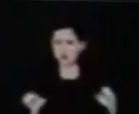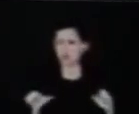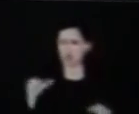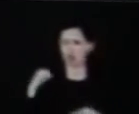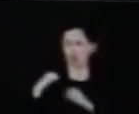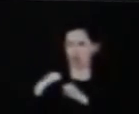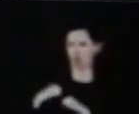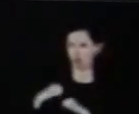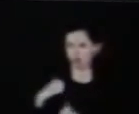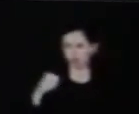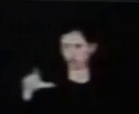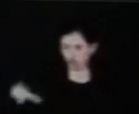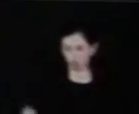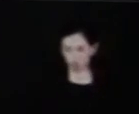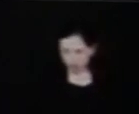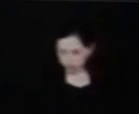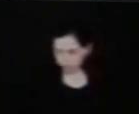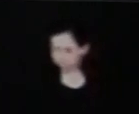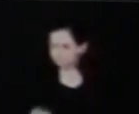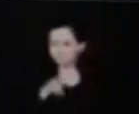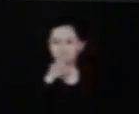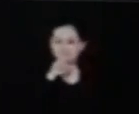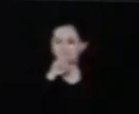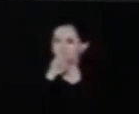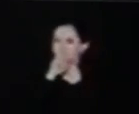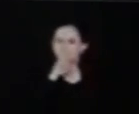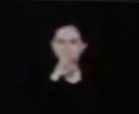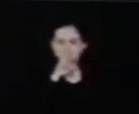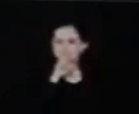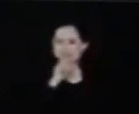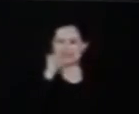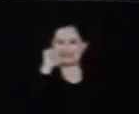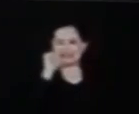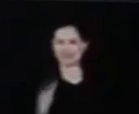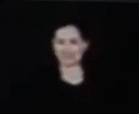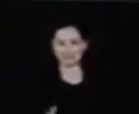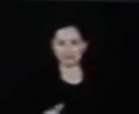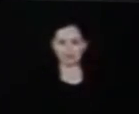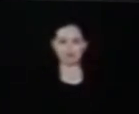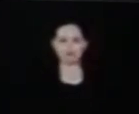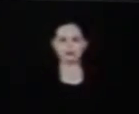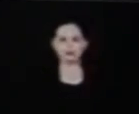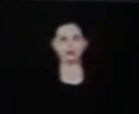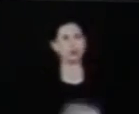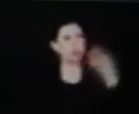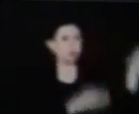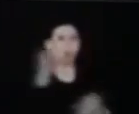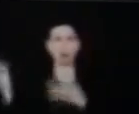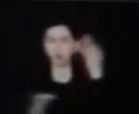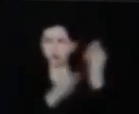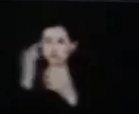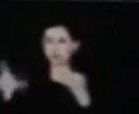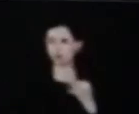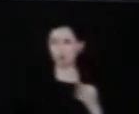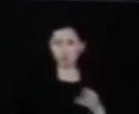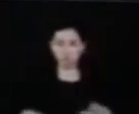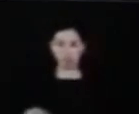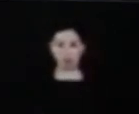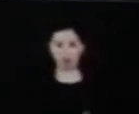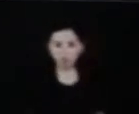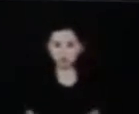funcionarios. Se reducirá en 50% el gasto de publicidad del